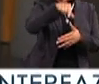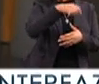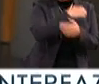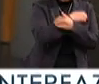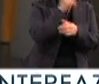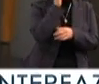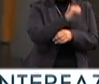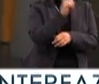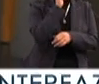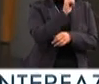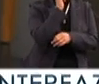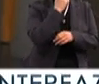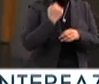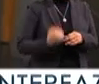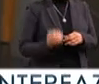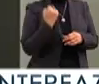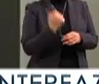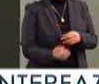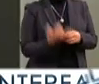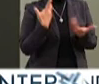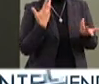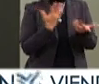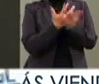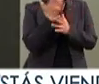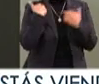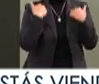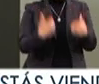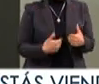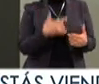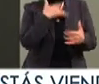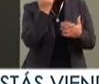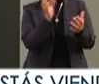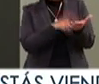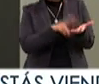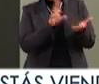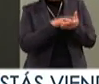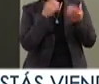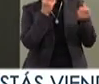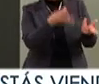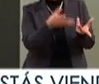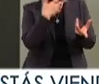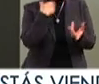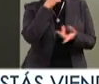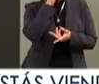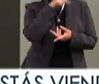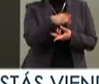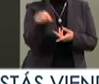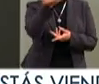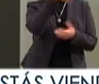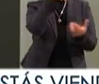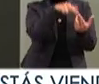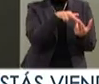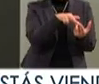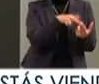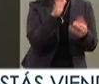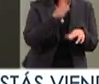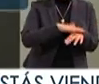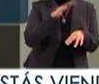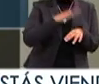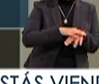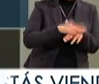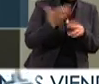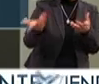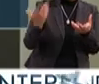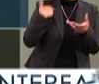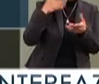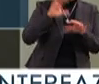educación que ha sido siempre, yo diría, predominantemente humanística y de ciencias sociales cuando el sistema productivo de la región es cada día un sistema